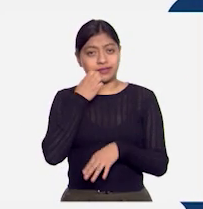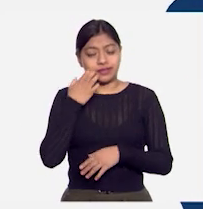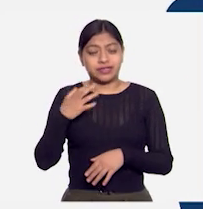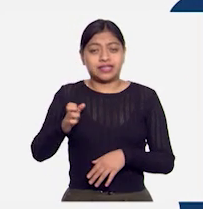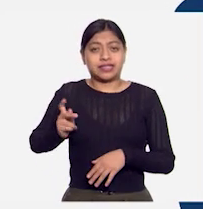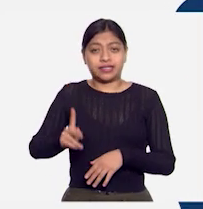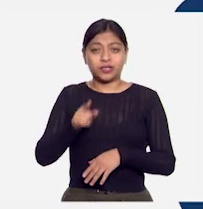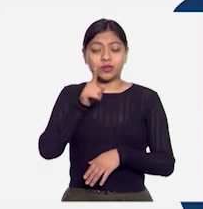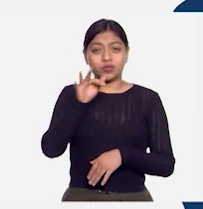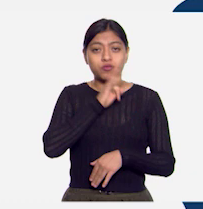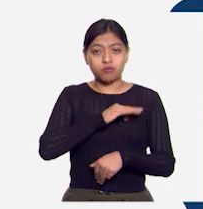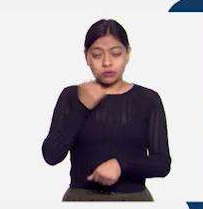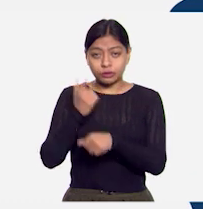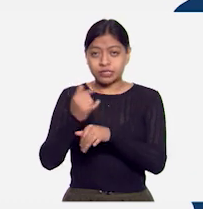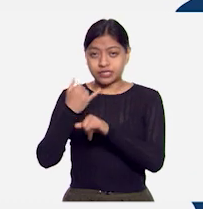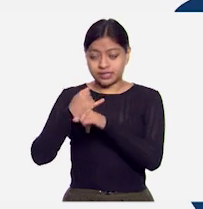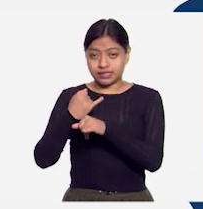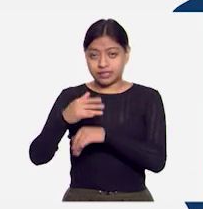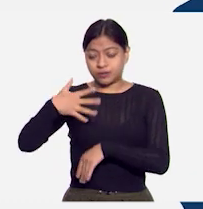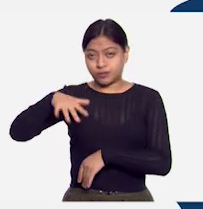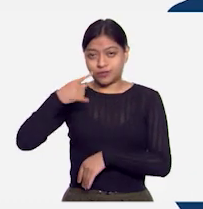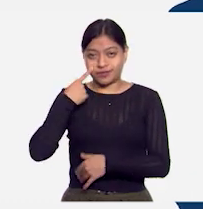en la página